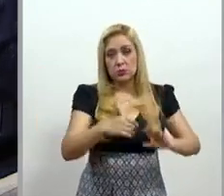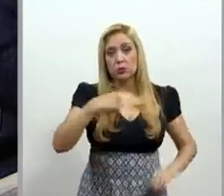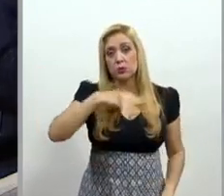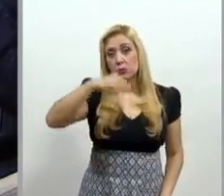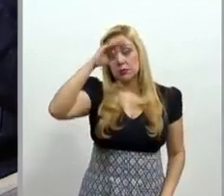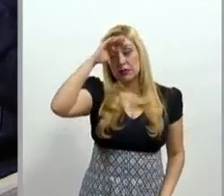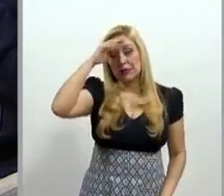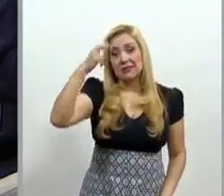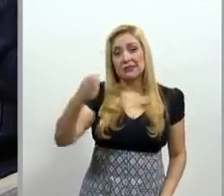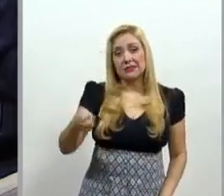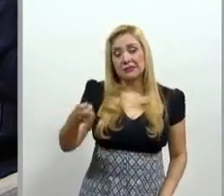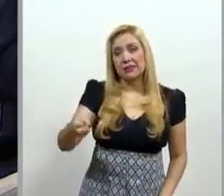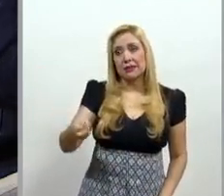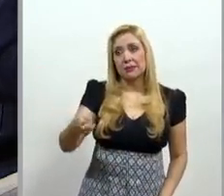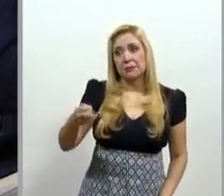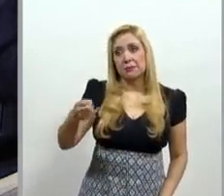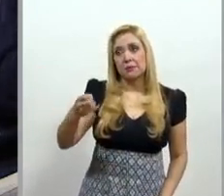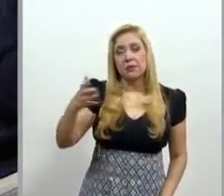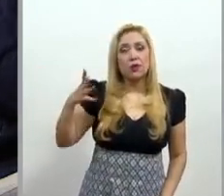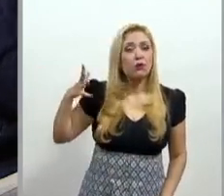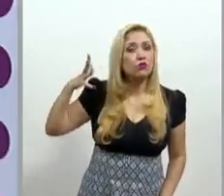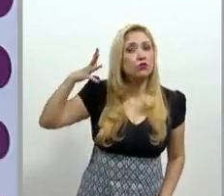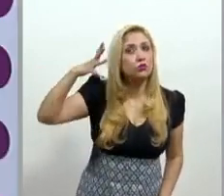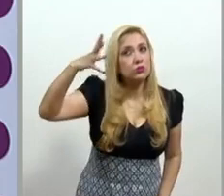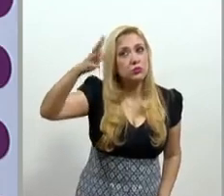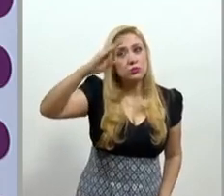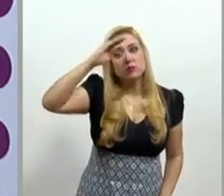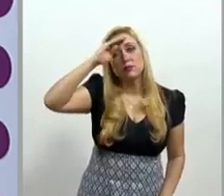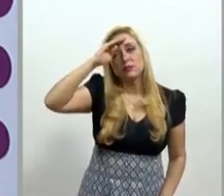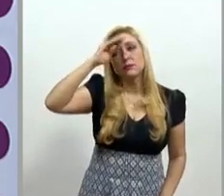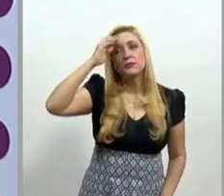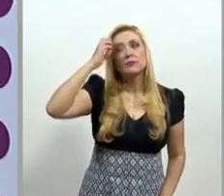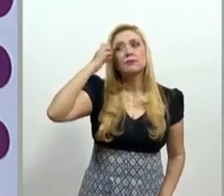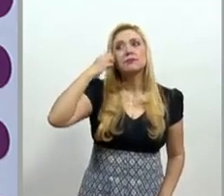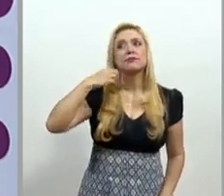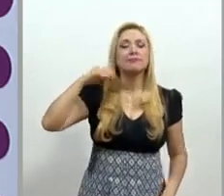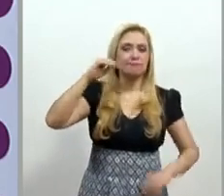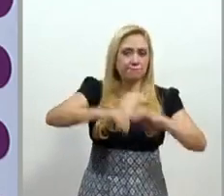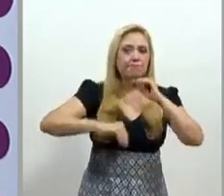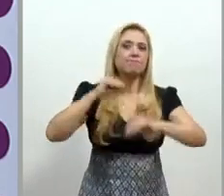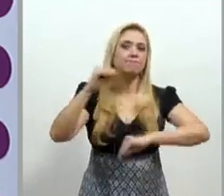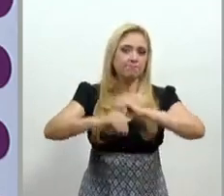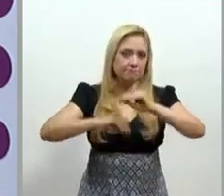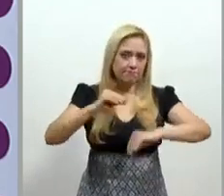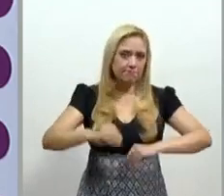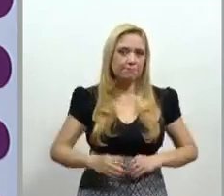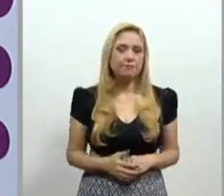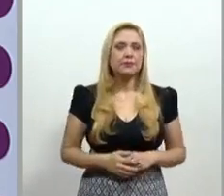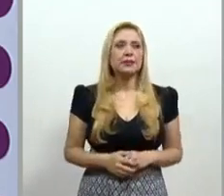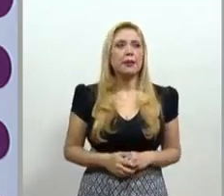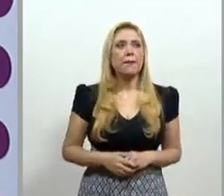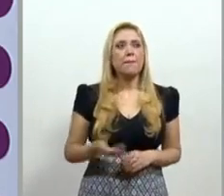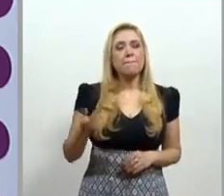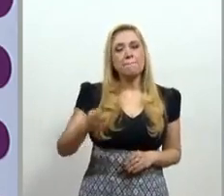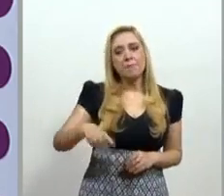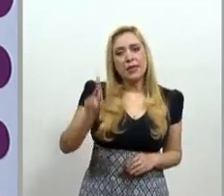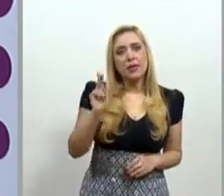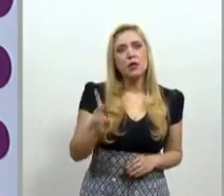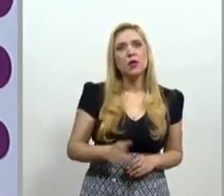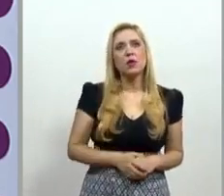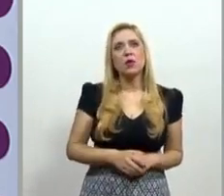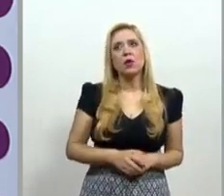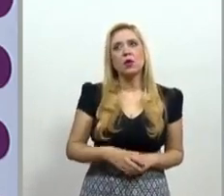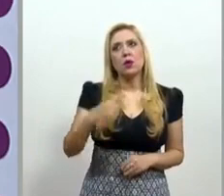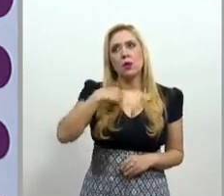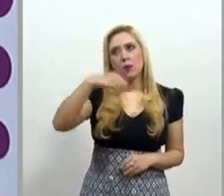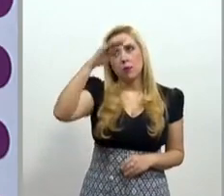este concepto de las generaciones futuras es un concepto que está en construcción. Eh, pero me parece que